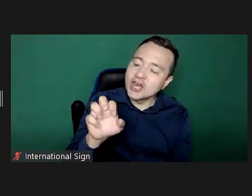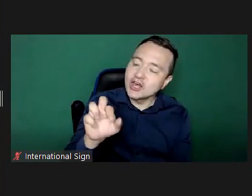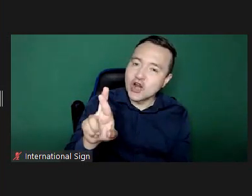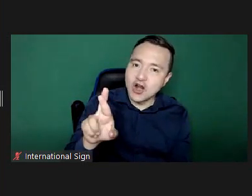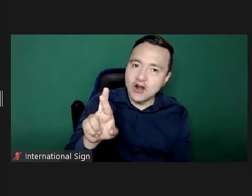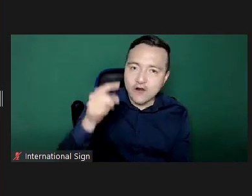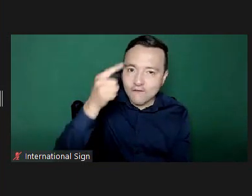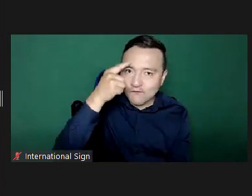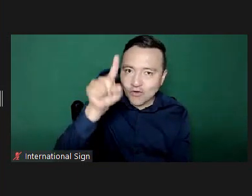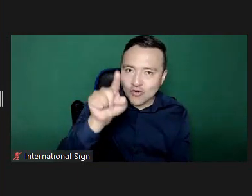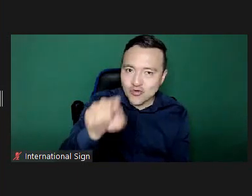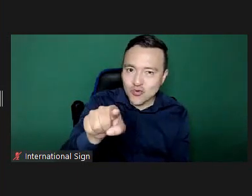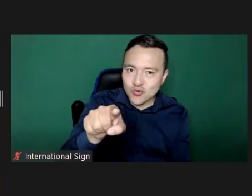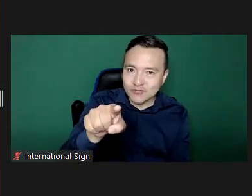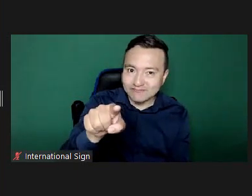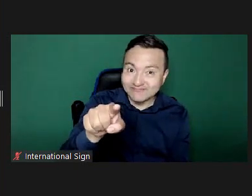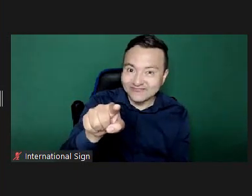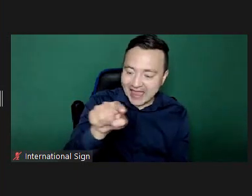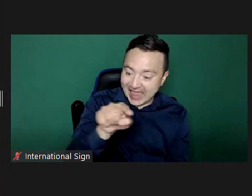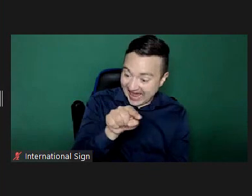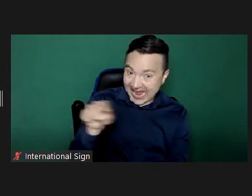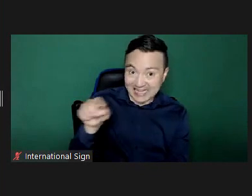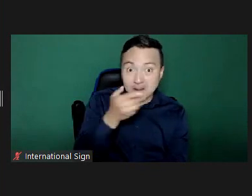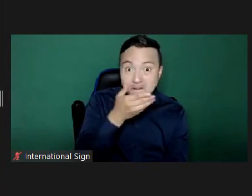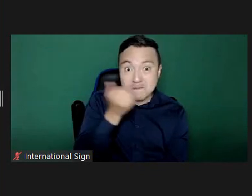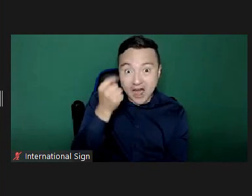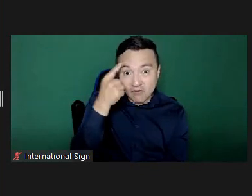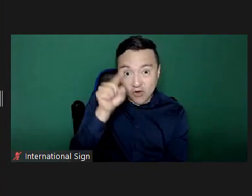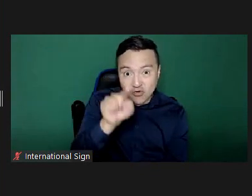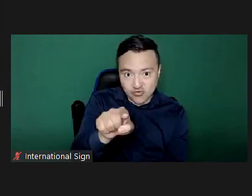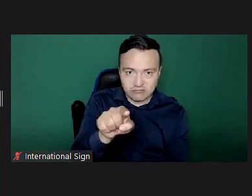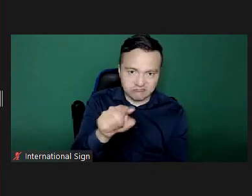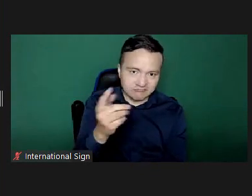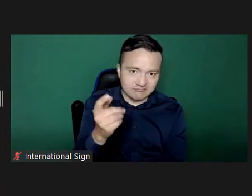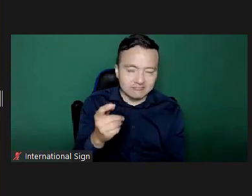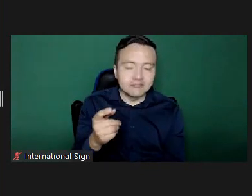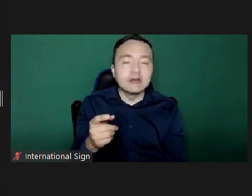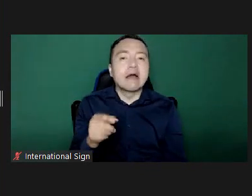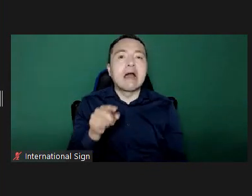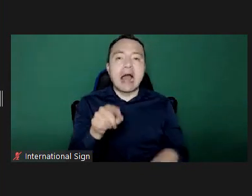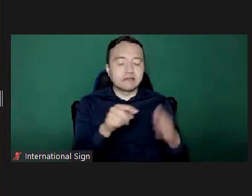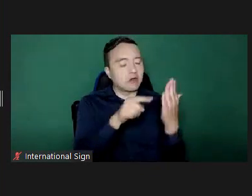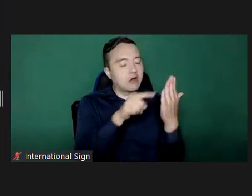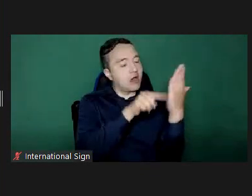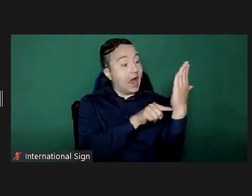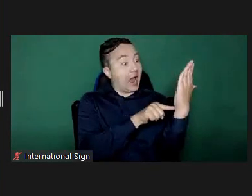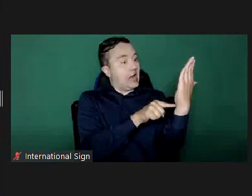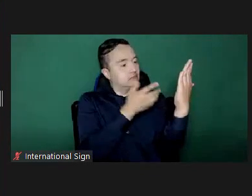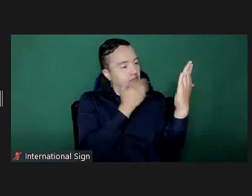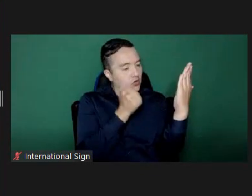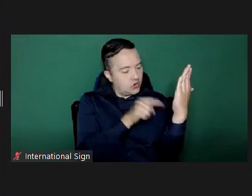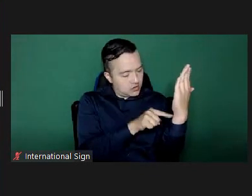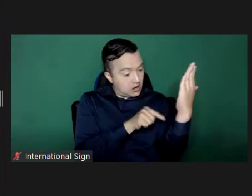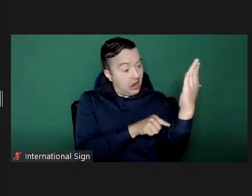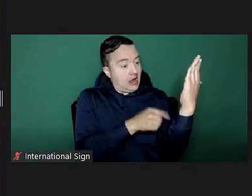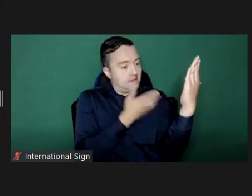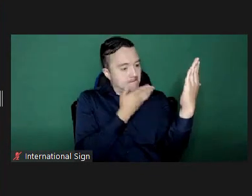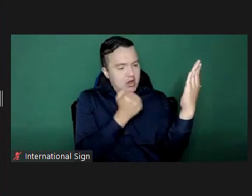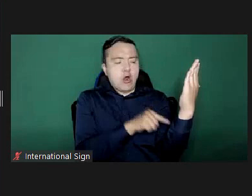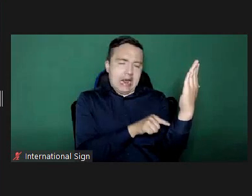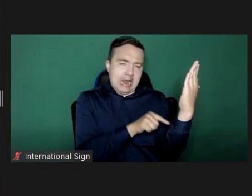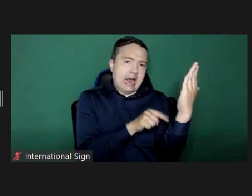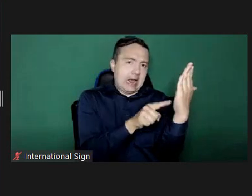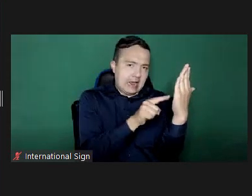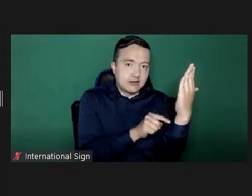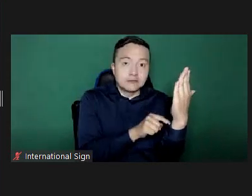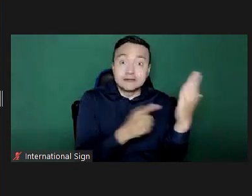ha establecido en centenares de localidades en todo el país y es una forma de animar a los consumidores